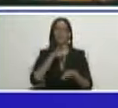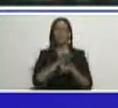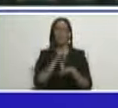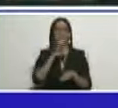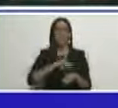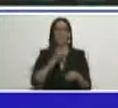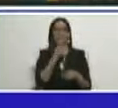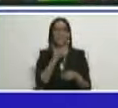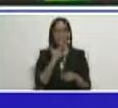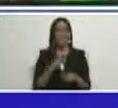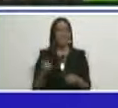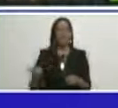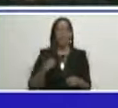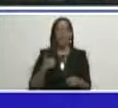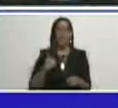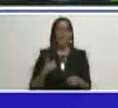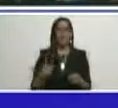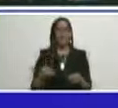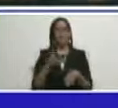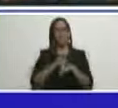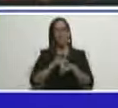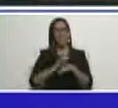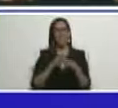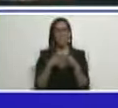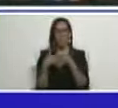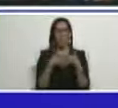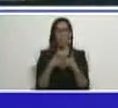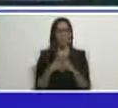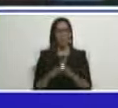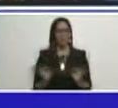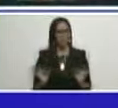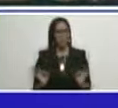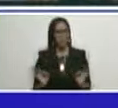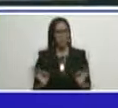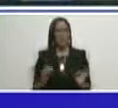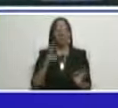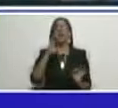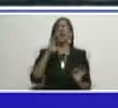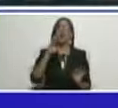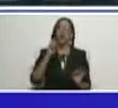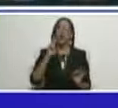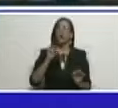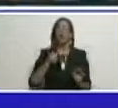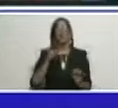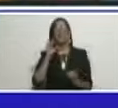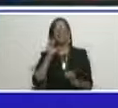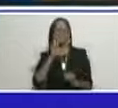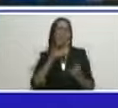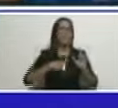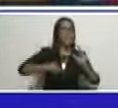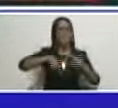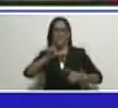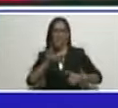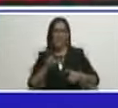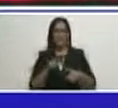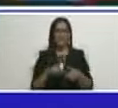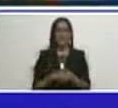bellas que cualquier ciudad de Estados Unidos. Coro le da tres patadas a